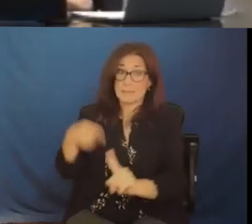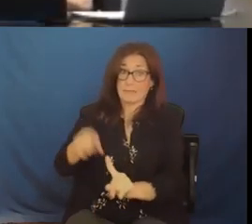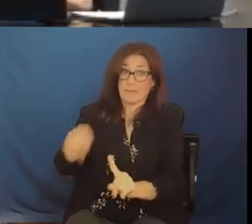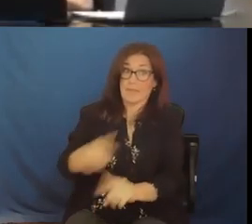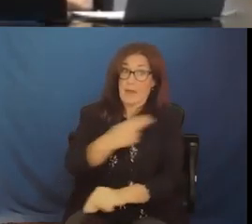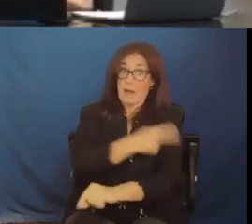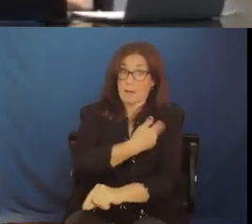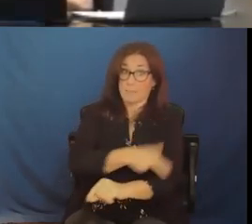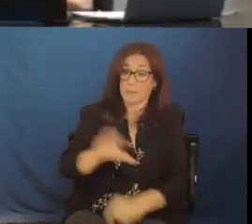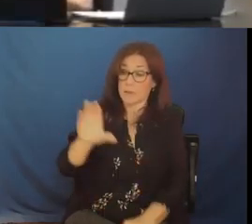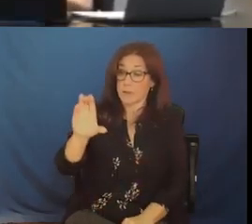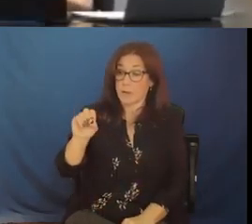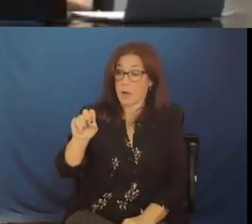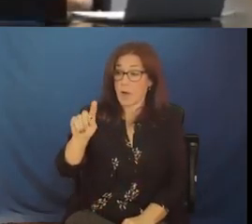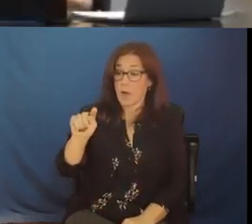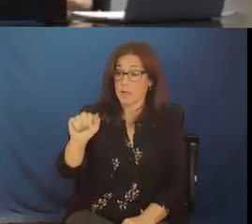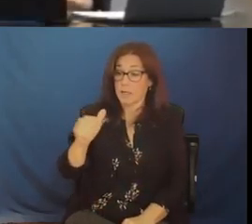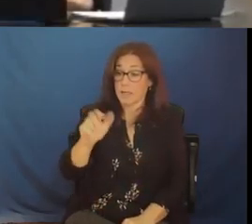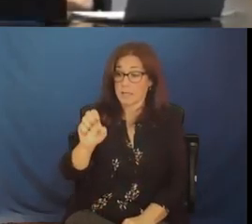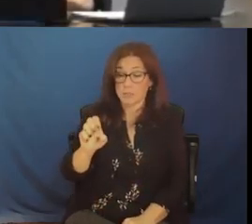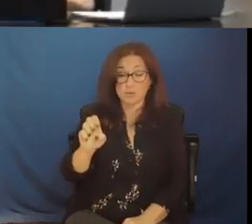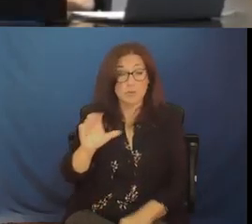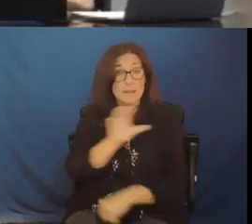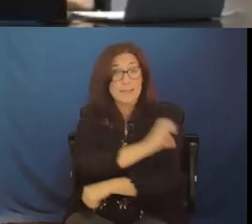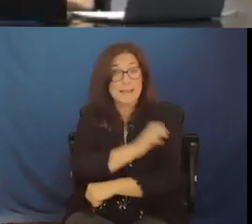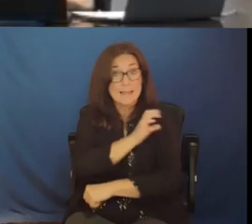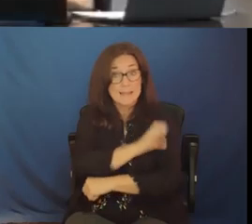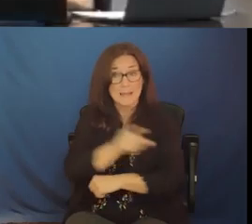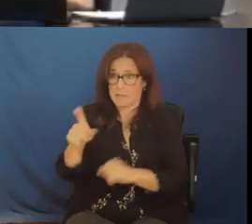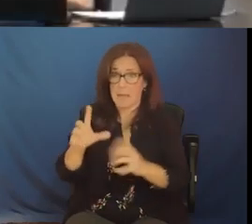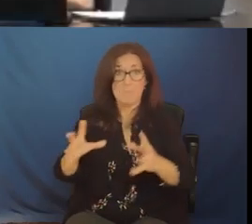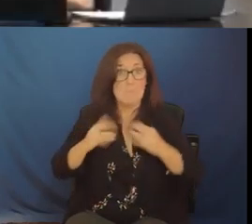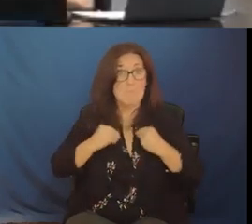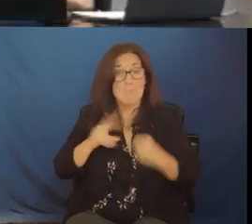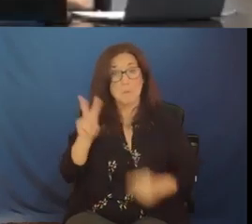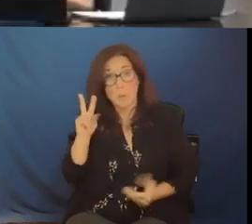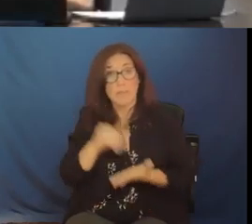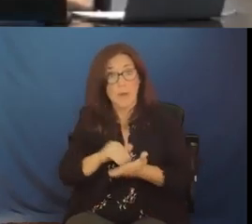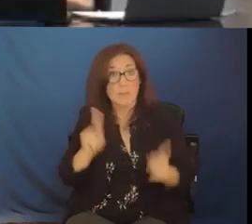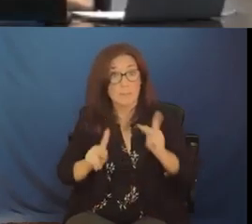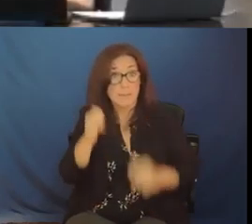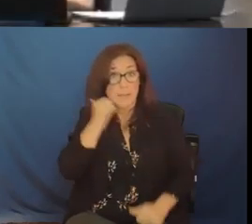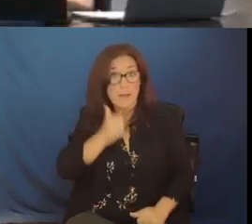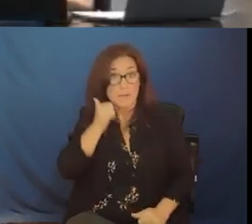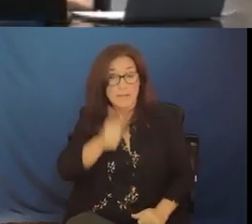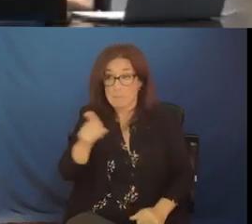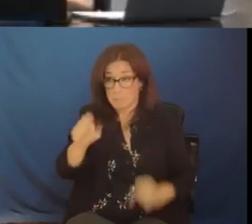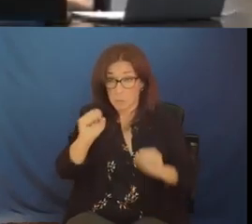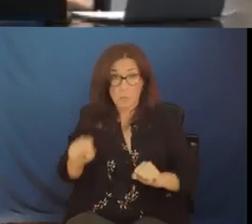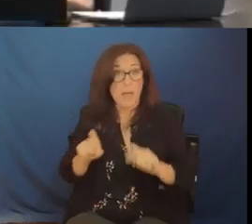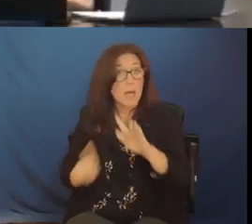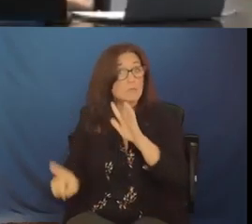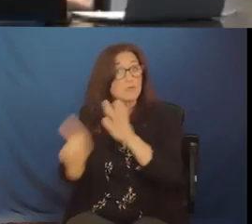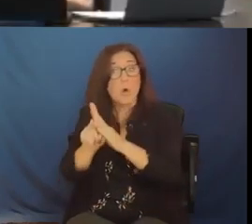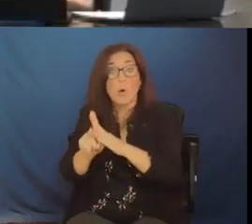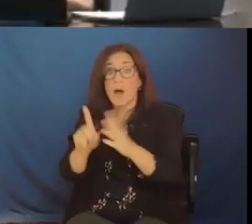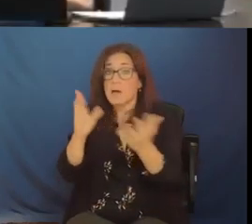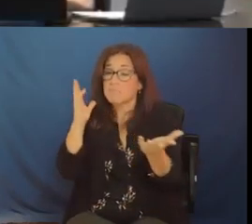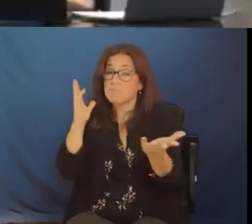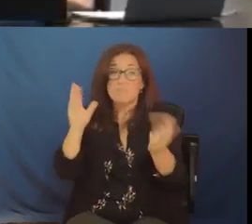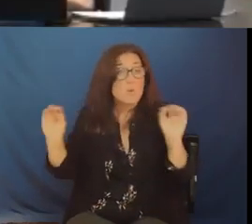de khar y la clínica la clínica de vacunación puede recibir dos mil personas al día y están disponibles